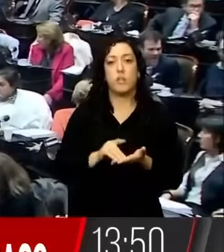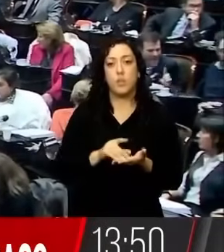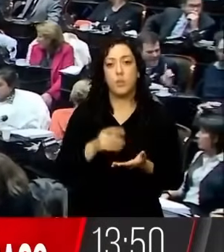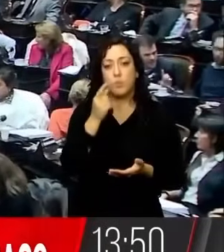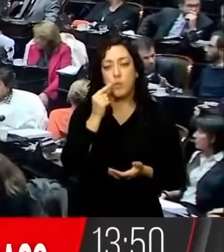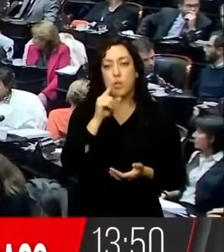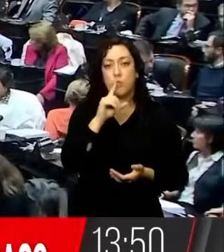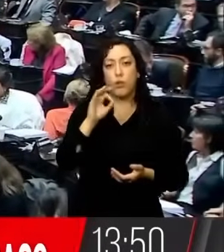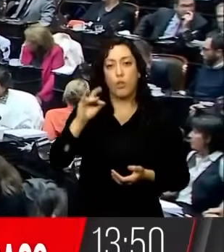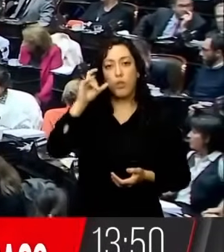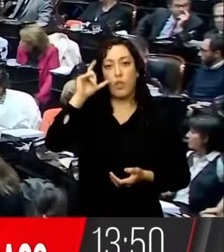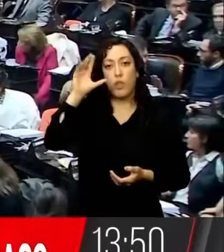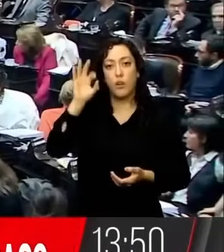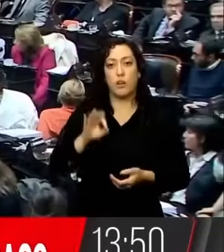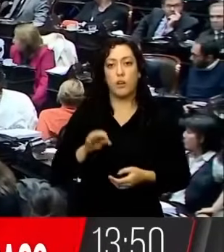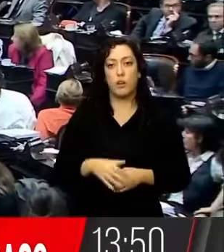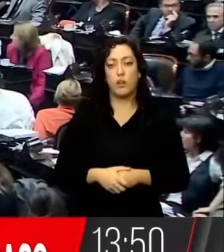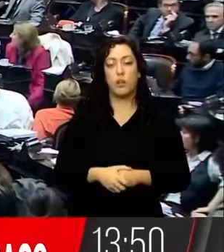Diputado Todero.